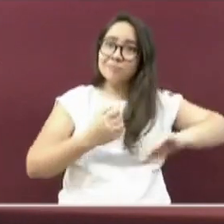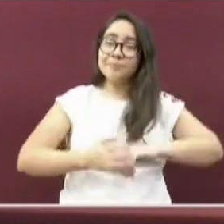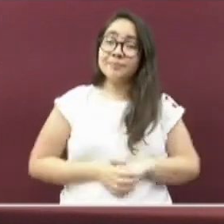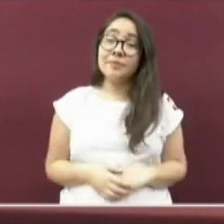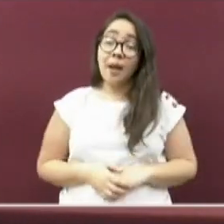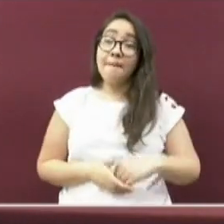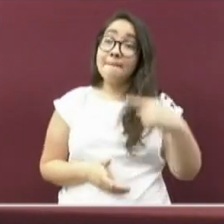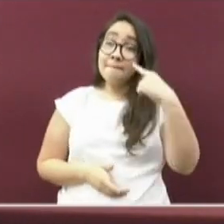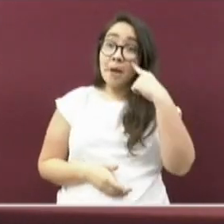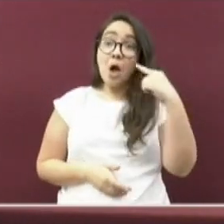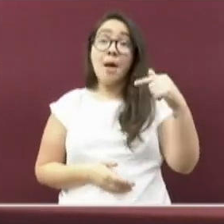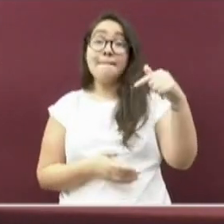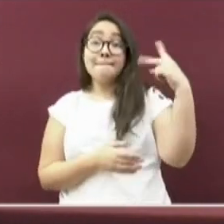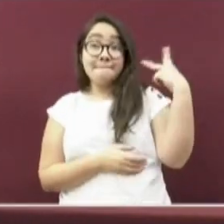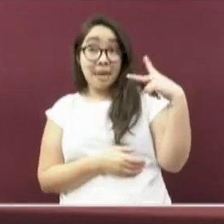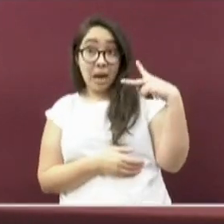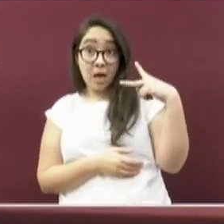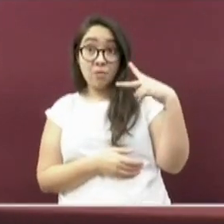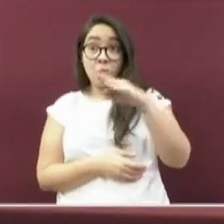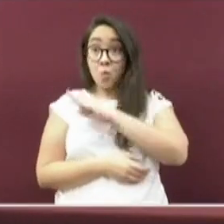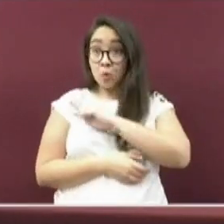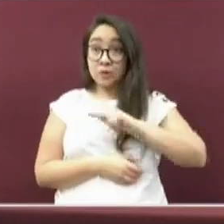El municipio de Veracruz registra